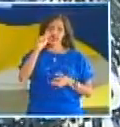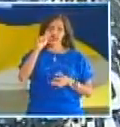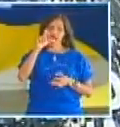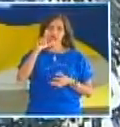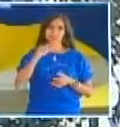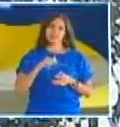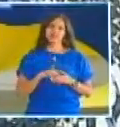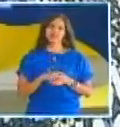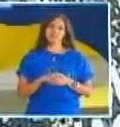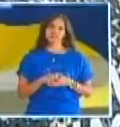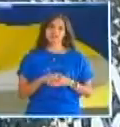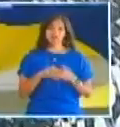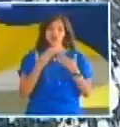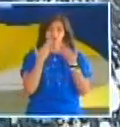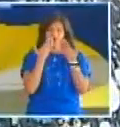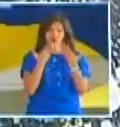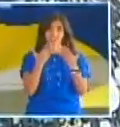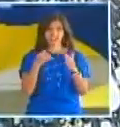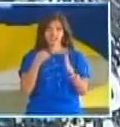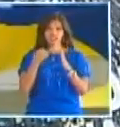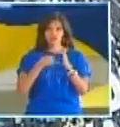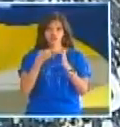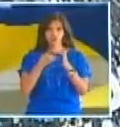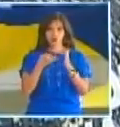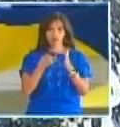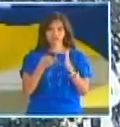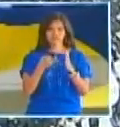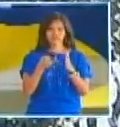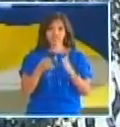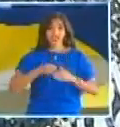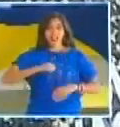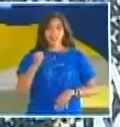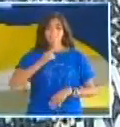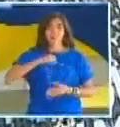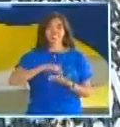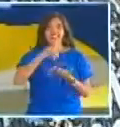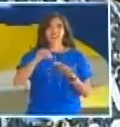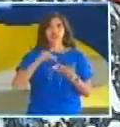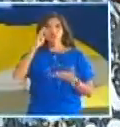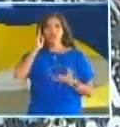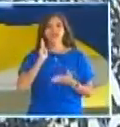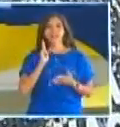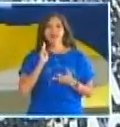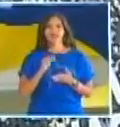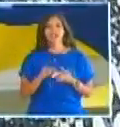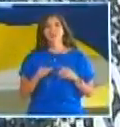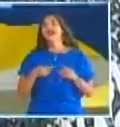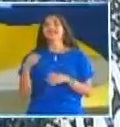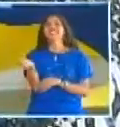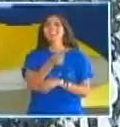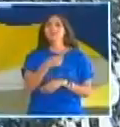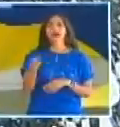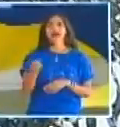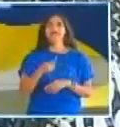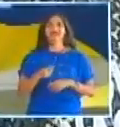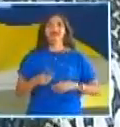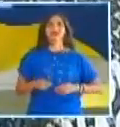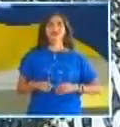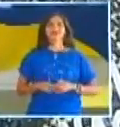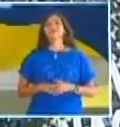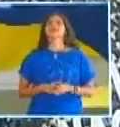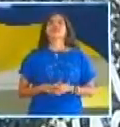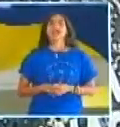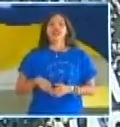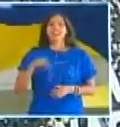hoy al frente de esta institución, la Policía Nacional Bolivariana, esta espada